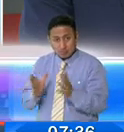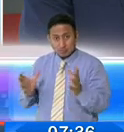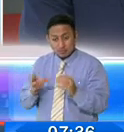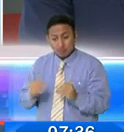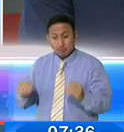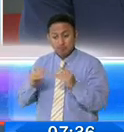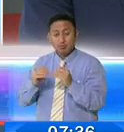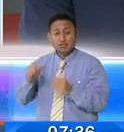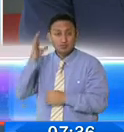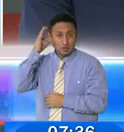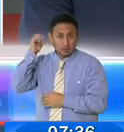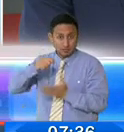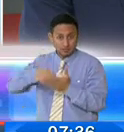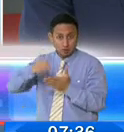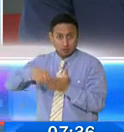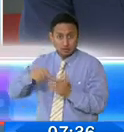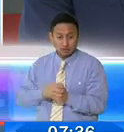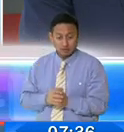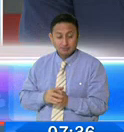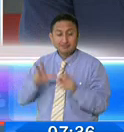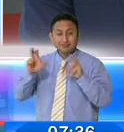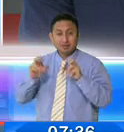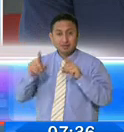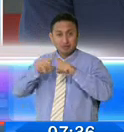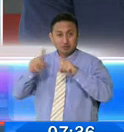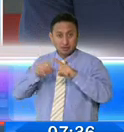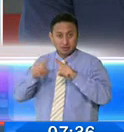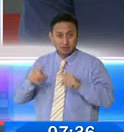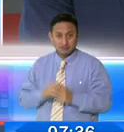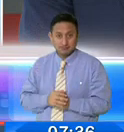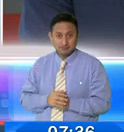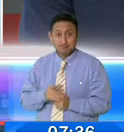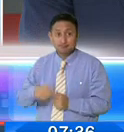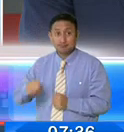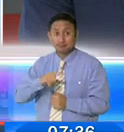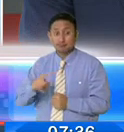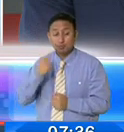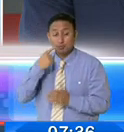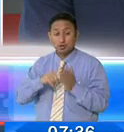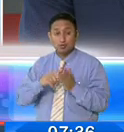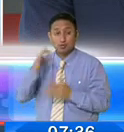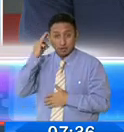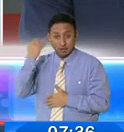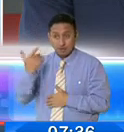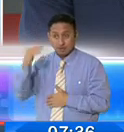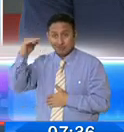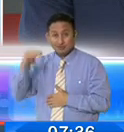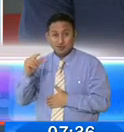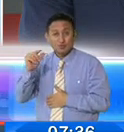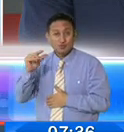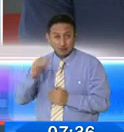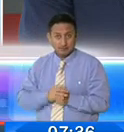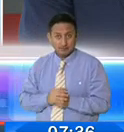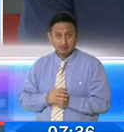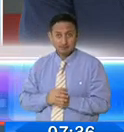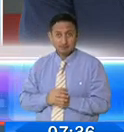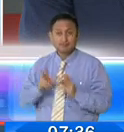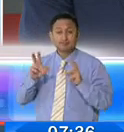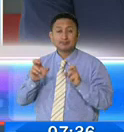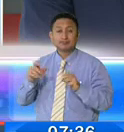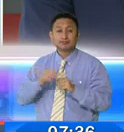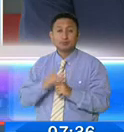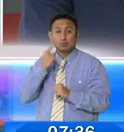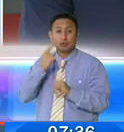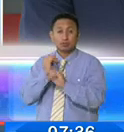mujeres en ciertas ramas que en este momento tienen niveles bajísimos de contratación. Las carreras relacionadas con la ingeniería,